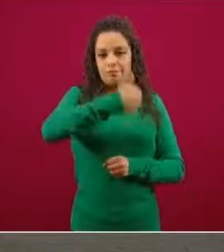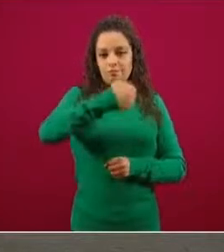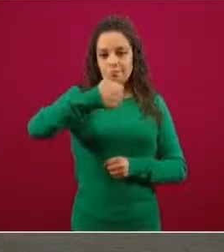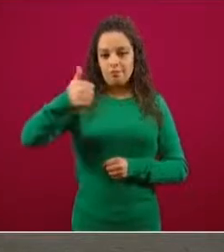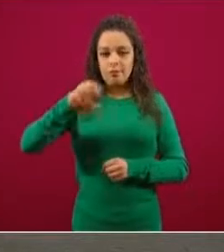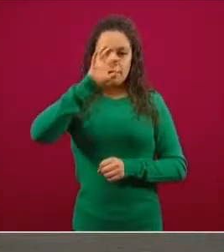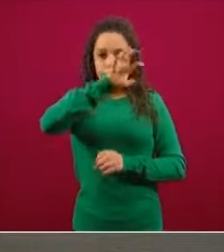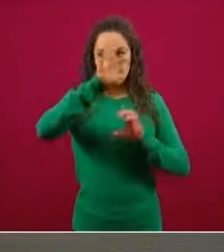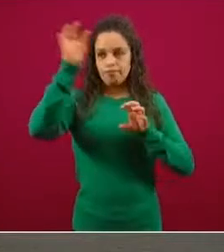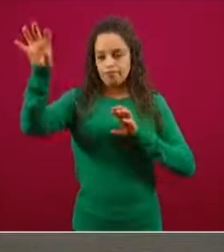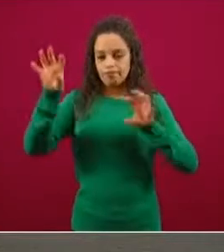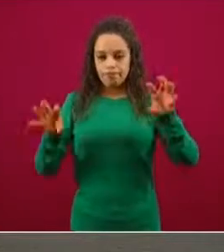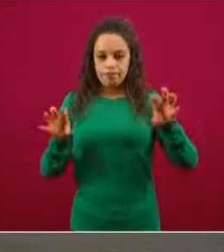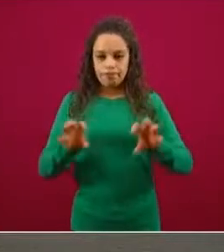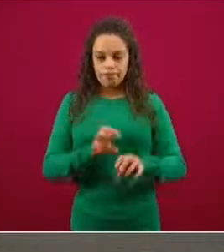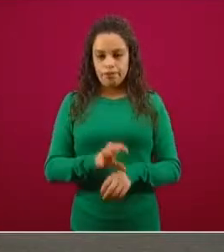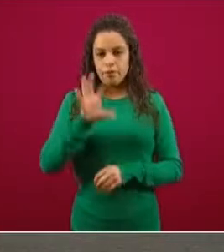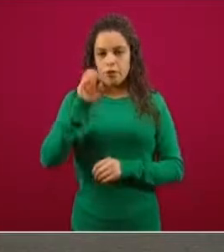es